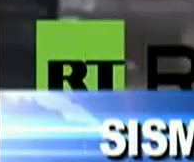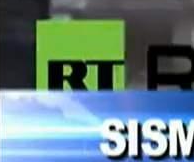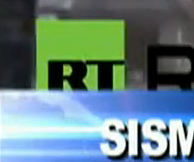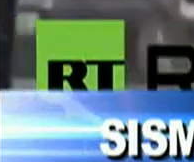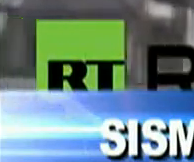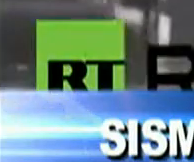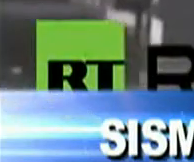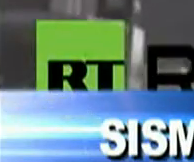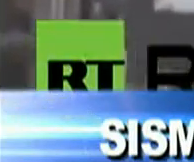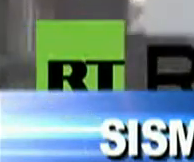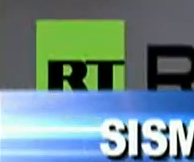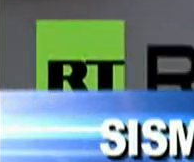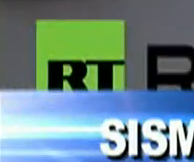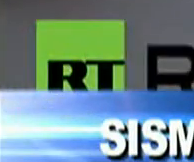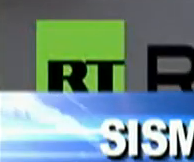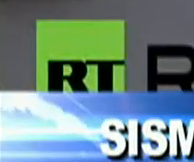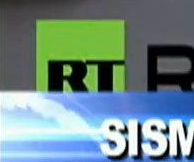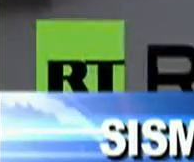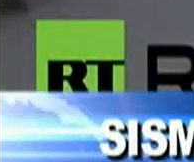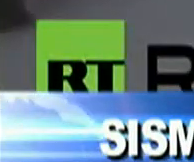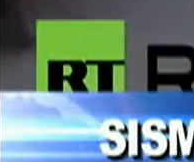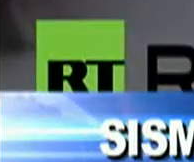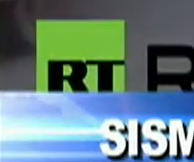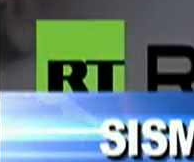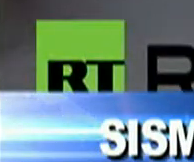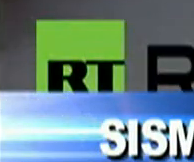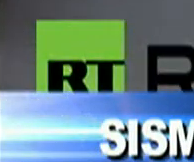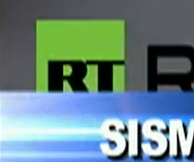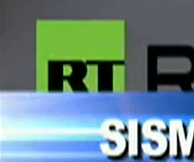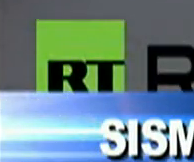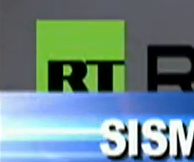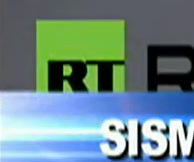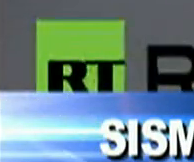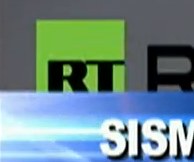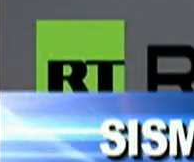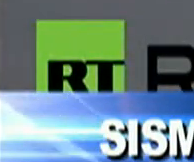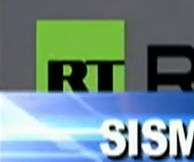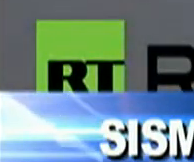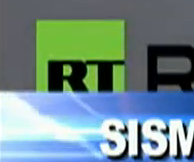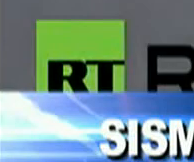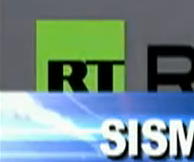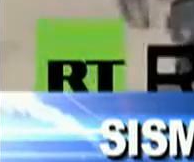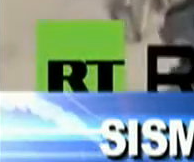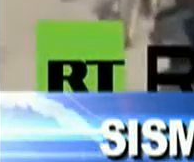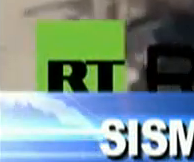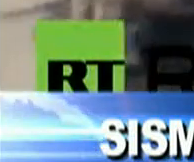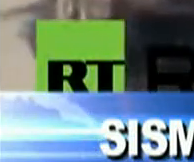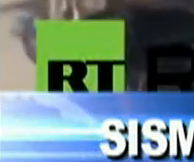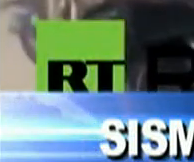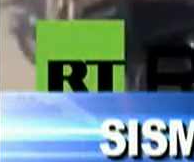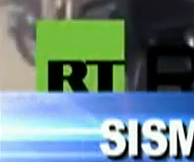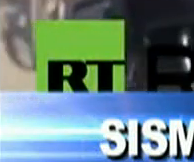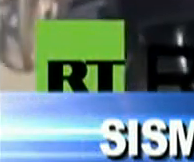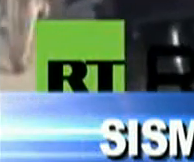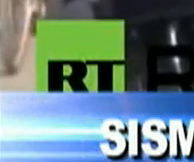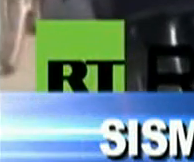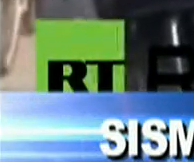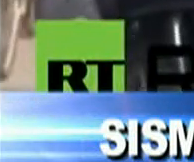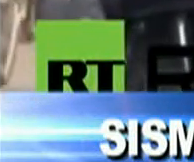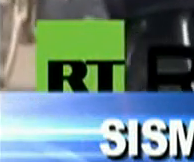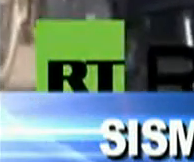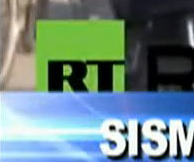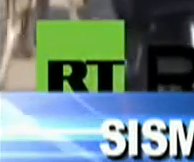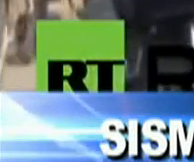que afectó Pakistán, India y Afganistán. Así empieza